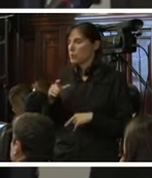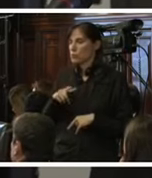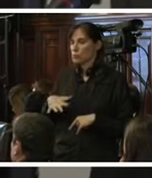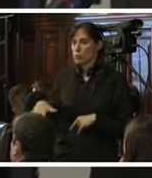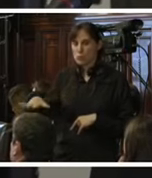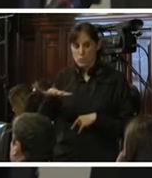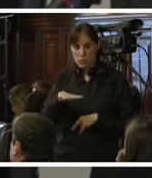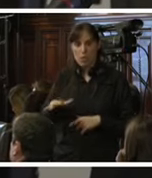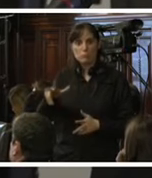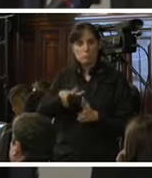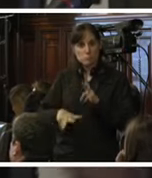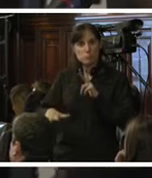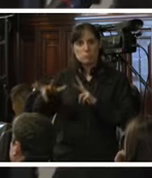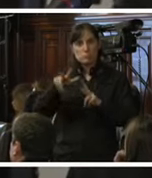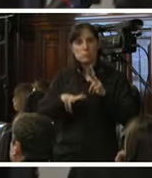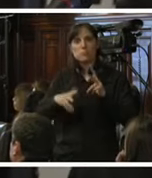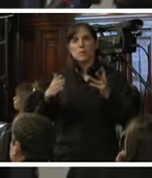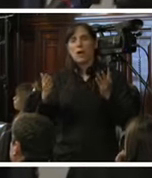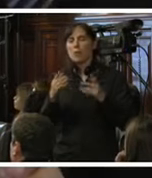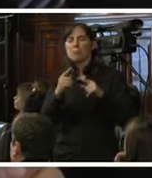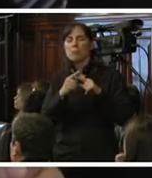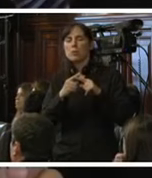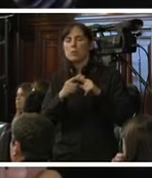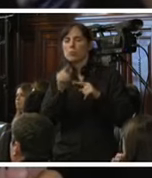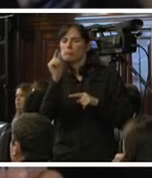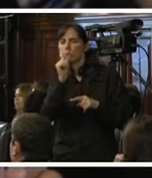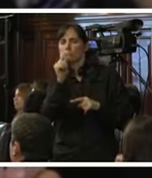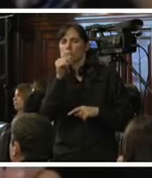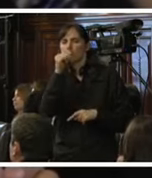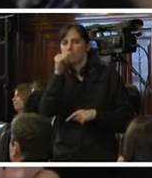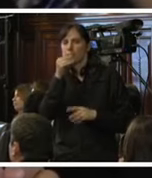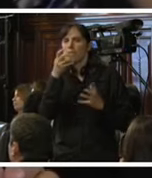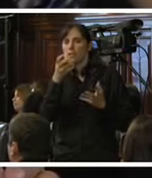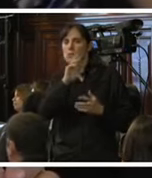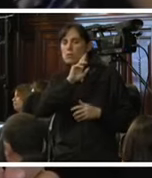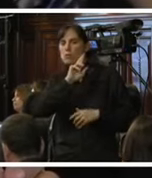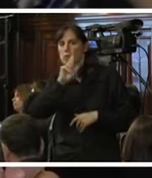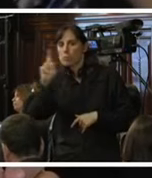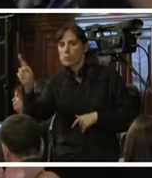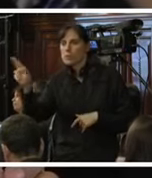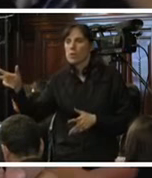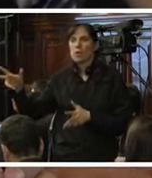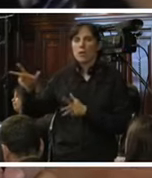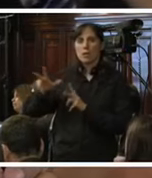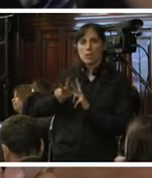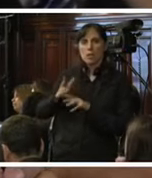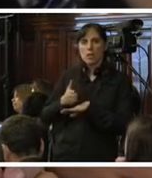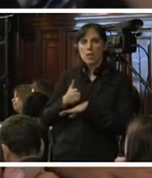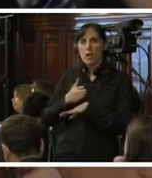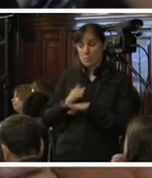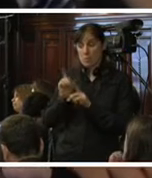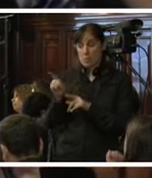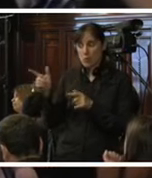Me gustaría tomarme unos minutos para responder alguna de las puntualizaciones que ustedes nos han